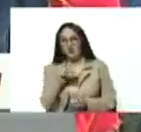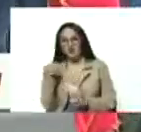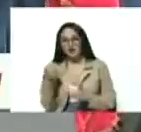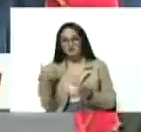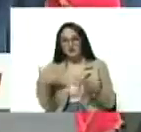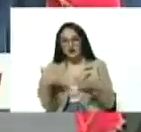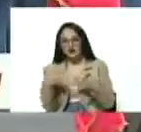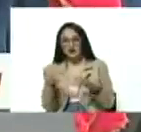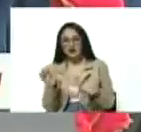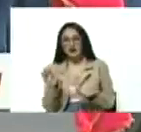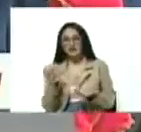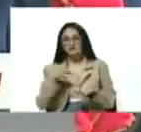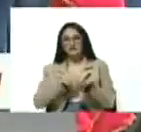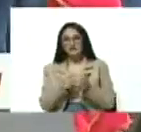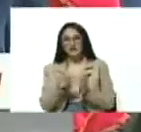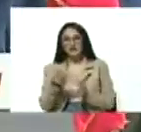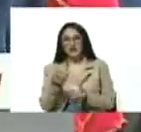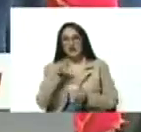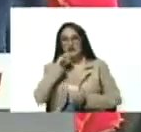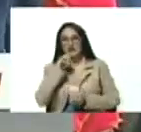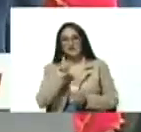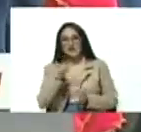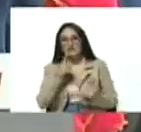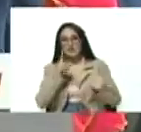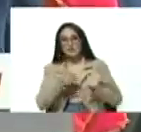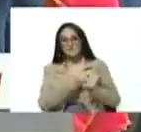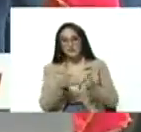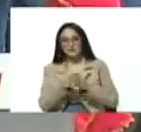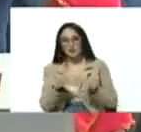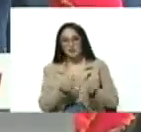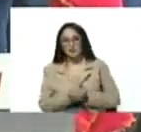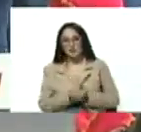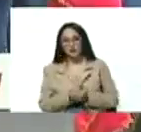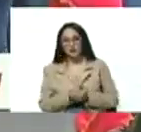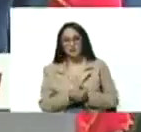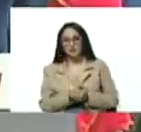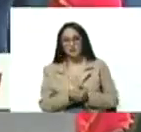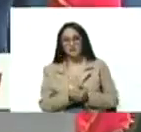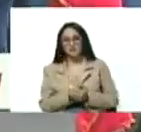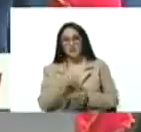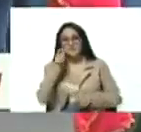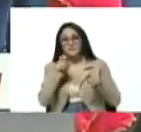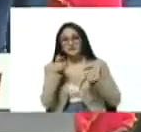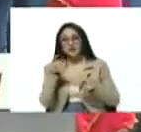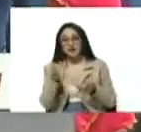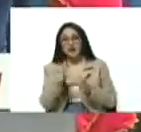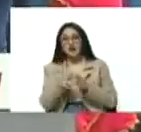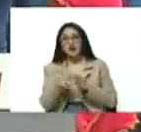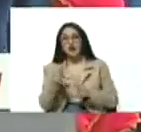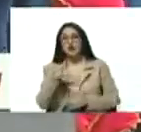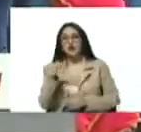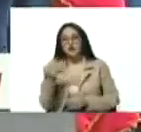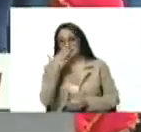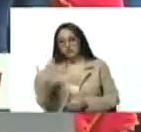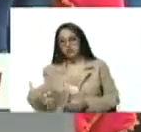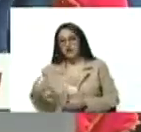Leonardo Infante no aró en el mar. Bolívar no aró en el mar. Los mártires no araron en el